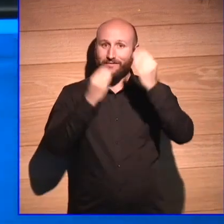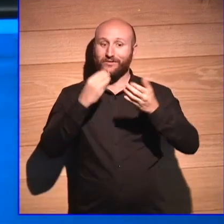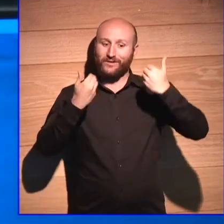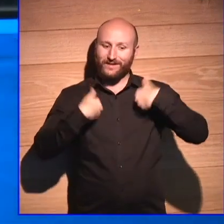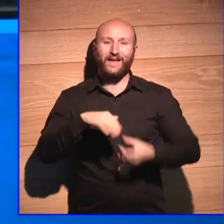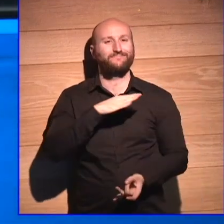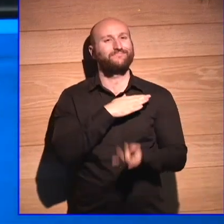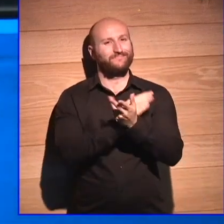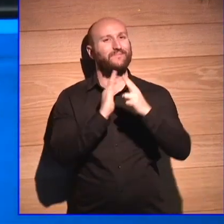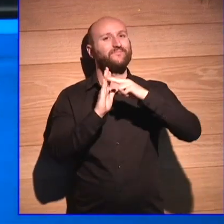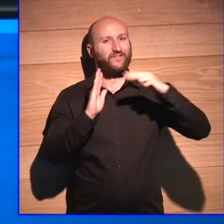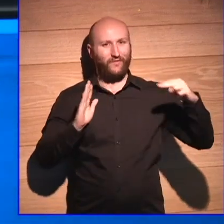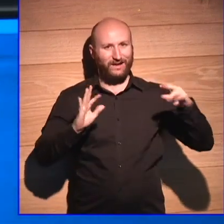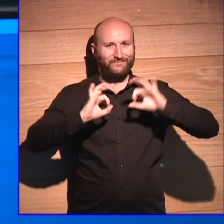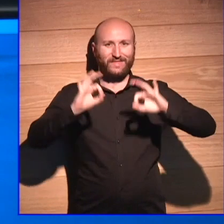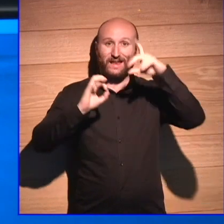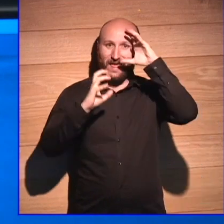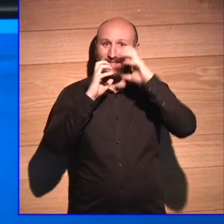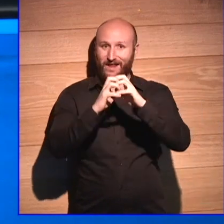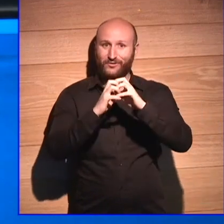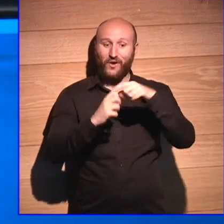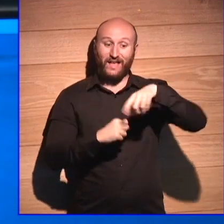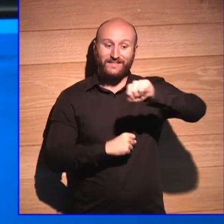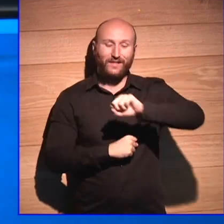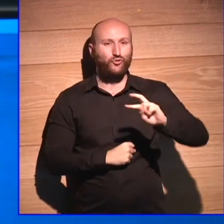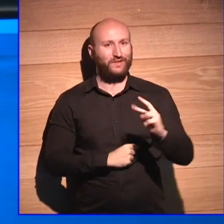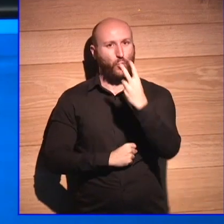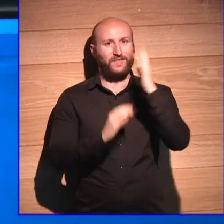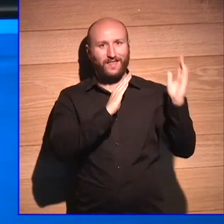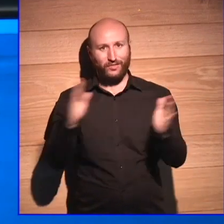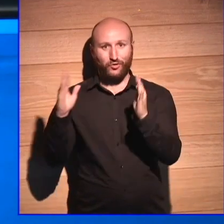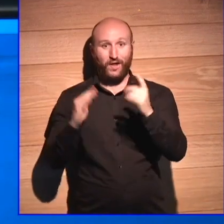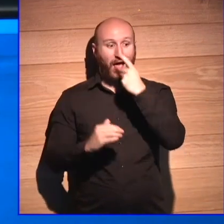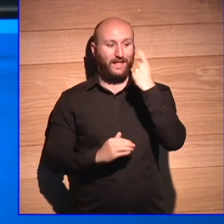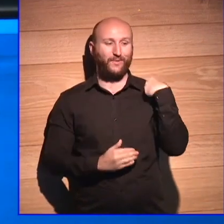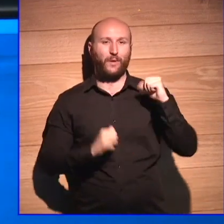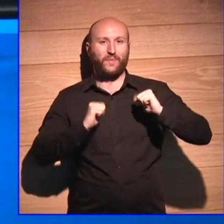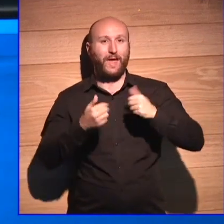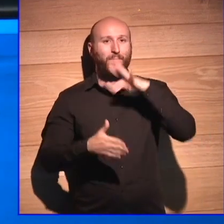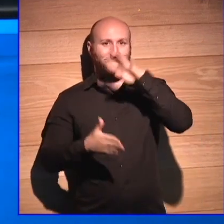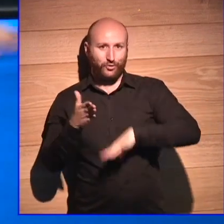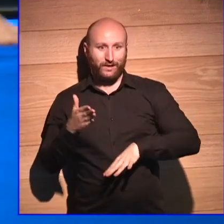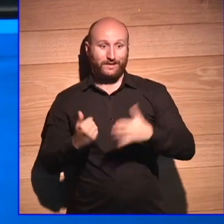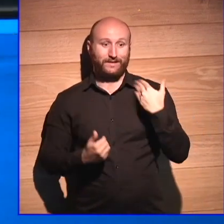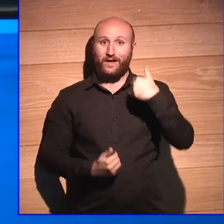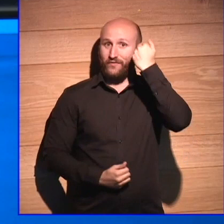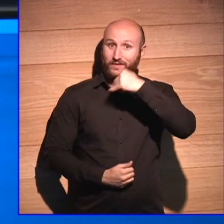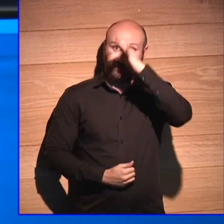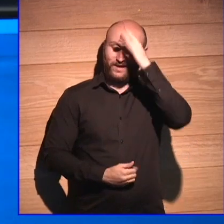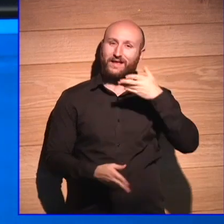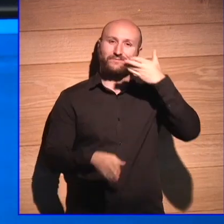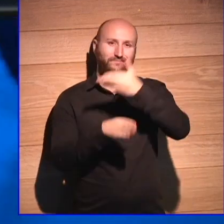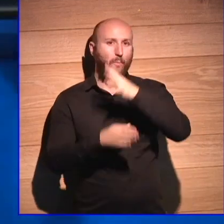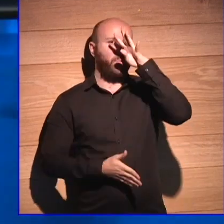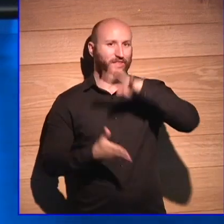Brainfield Festival, que este año es la segunda edición. Empezamos el año pasado en Barcelona. Este fin de semana pasado hemos estado también en